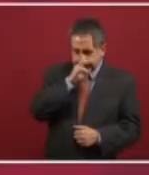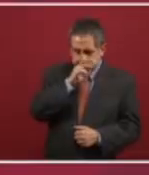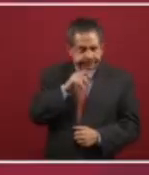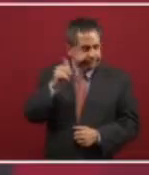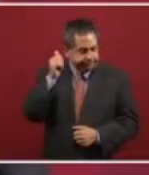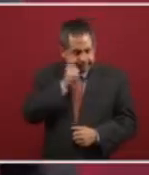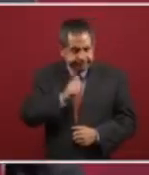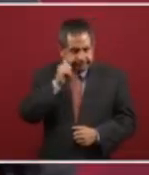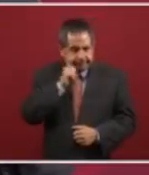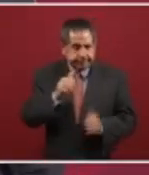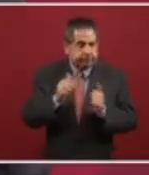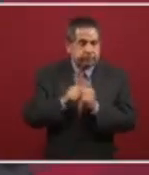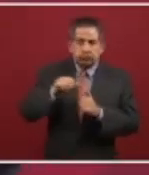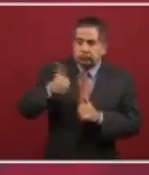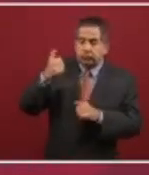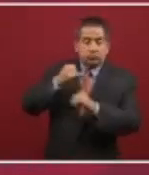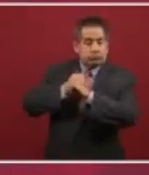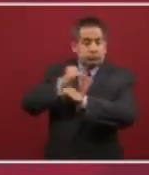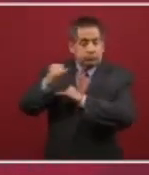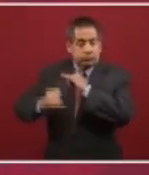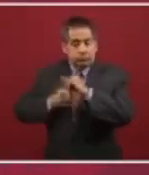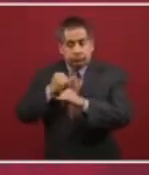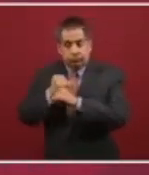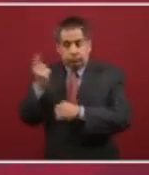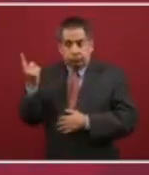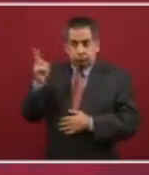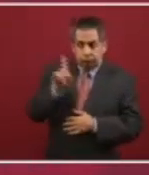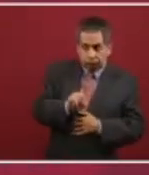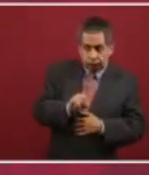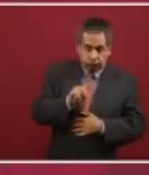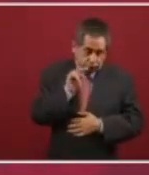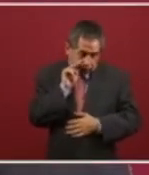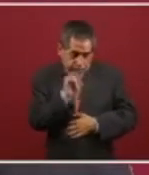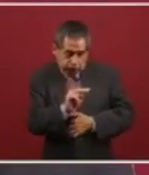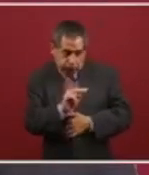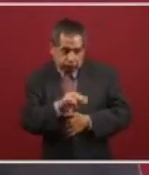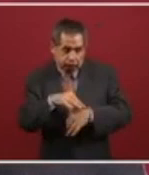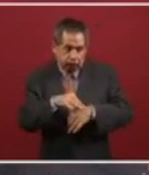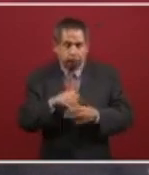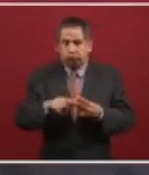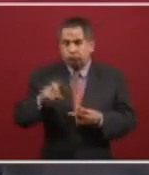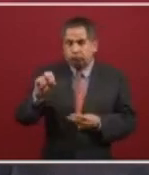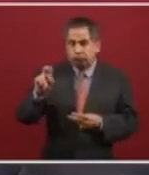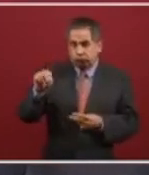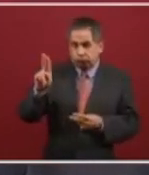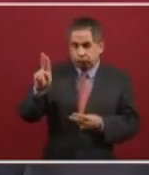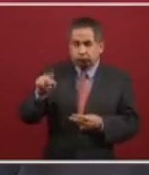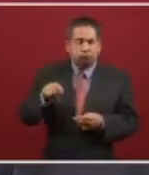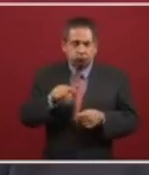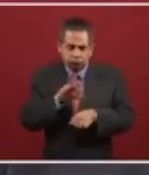siempre de organismos internacionales, de la ONU,